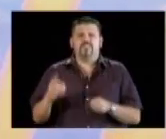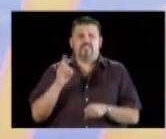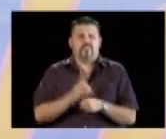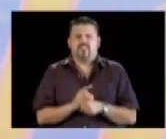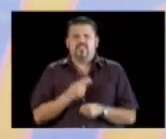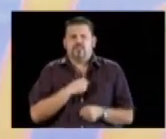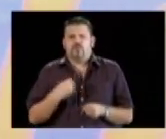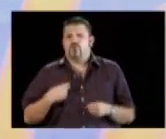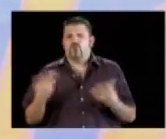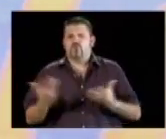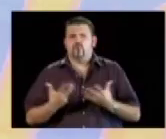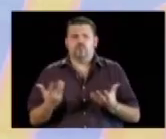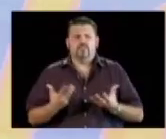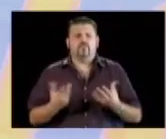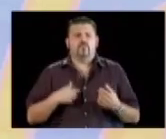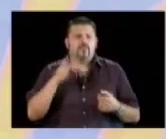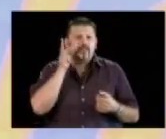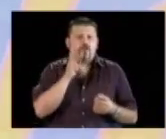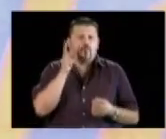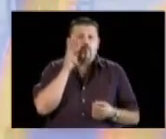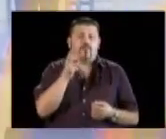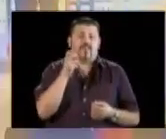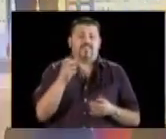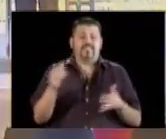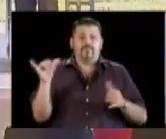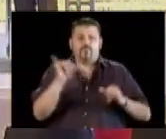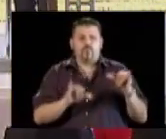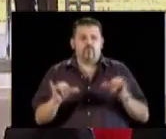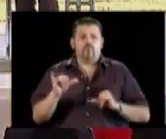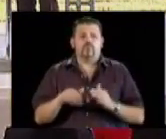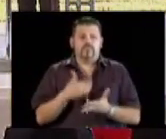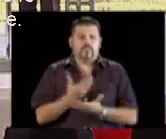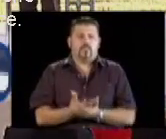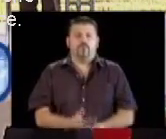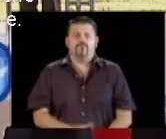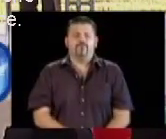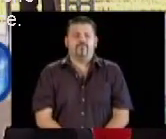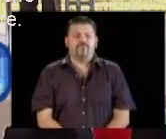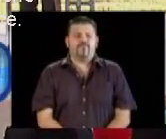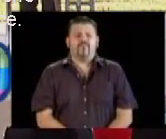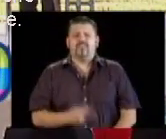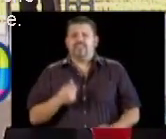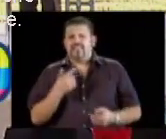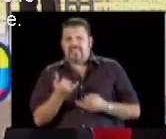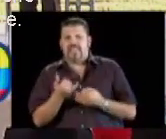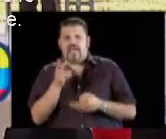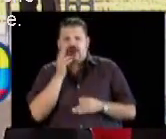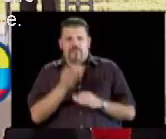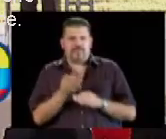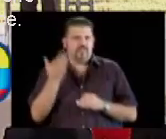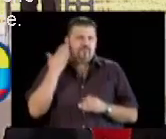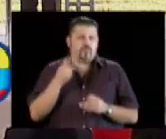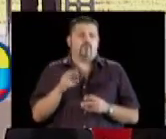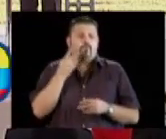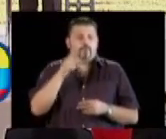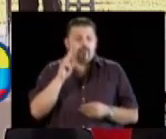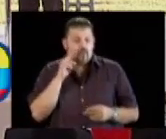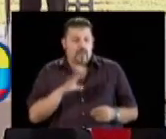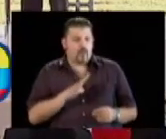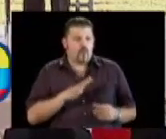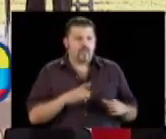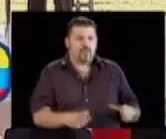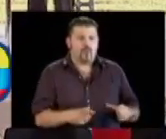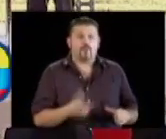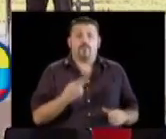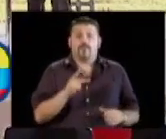propósito, yo no la empujé para que probara el producto. Ella se cayó. Ya le estoy dando el óptimo para que vea los agujeros mejor, pero el